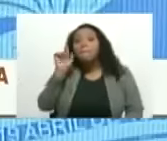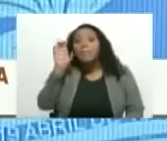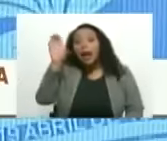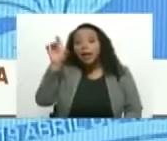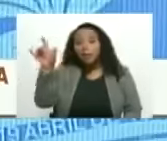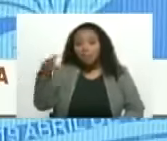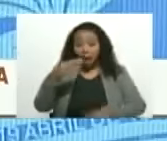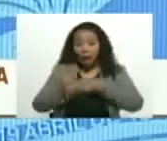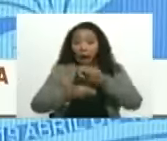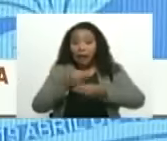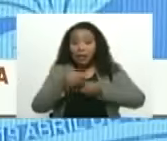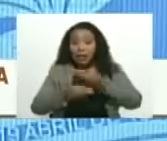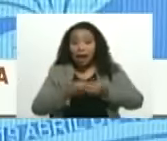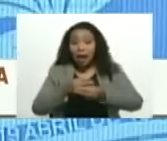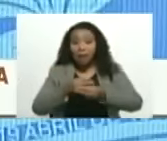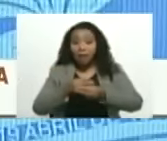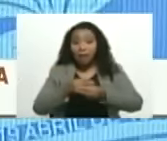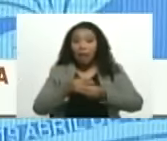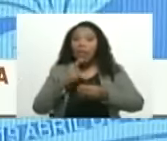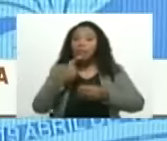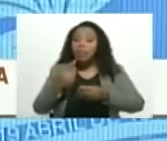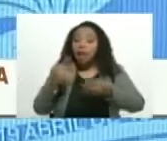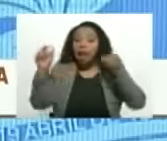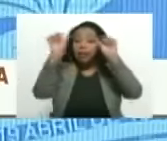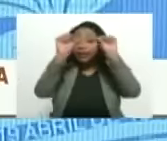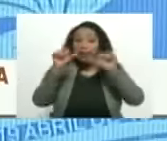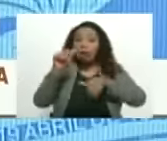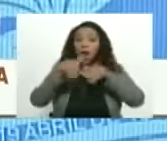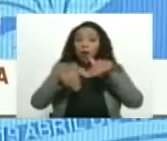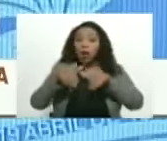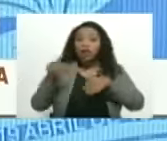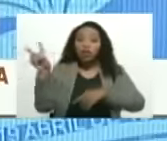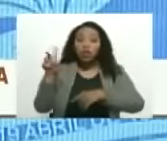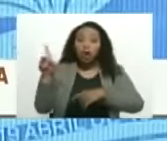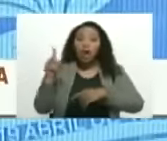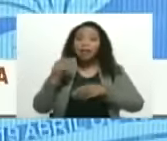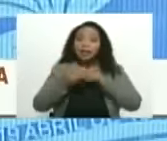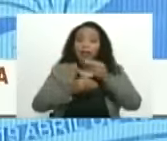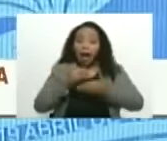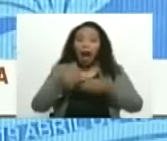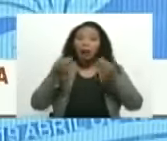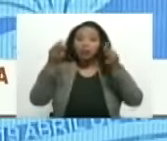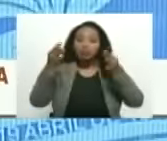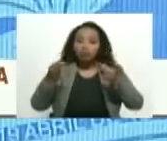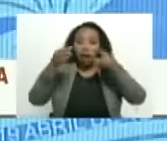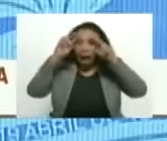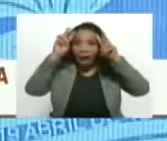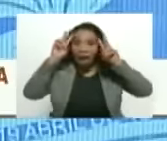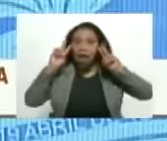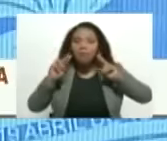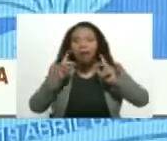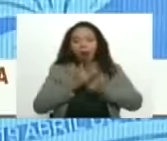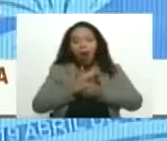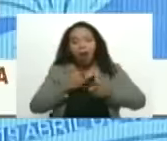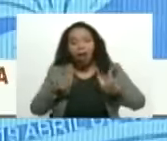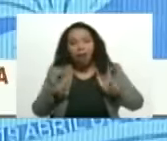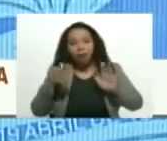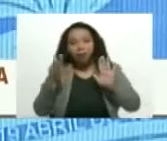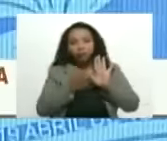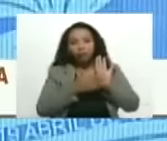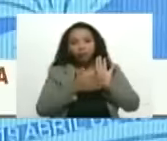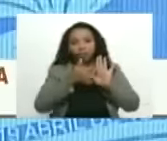garantice, como siempre garantiza el sistema electoral venezolano, que las elecciones sean justas, sean libres, sean